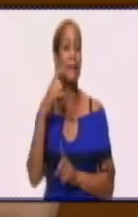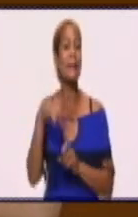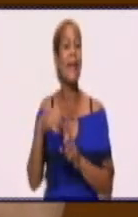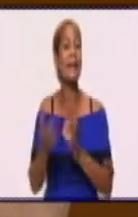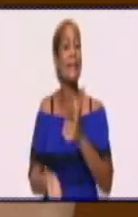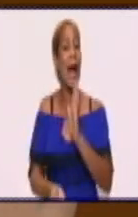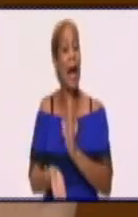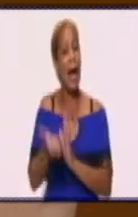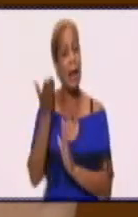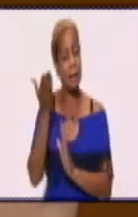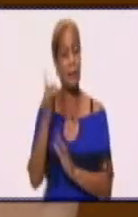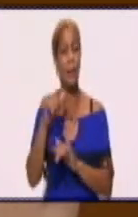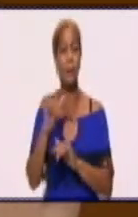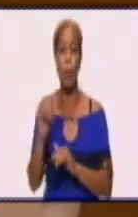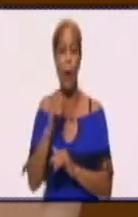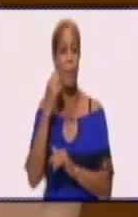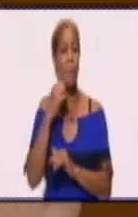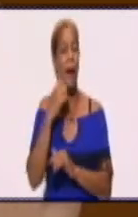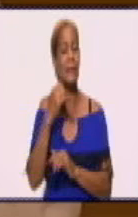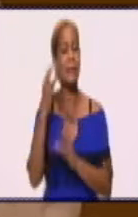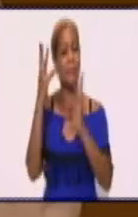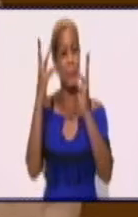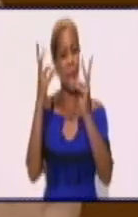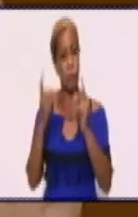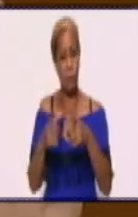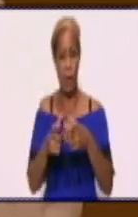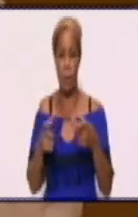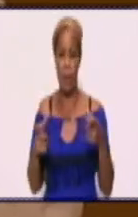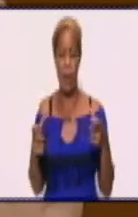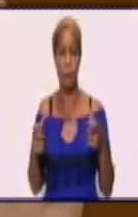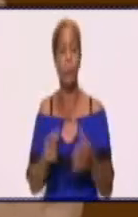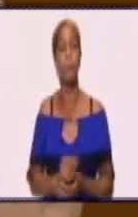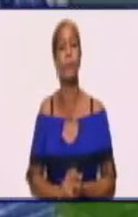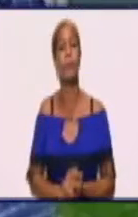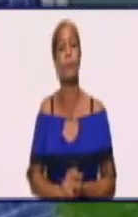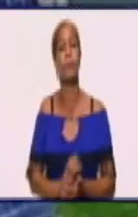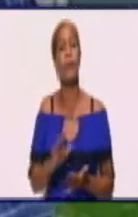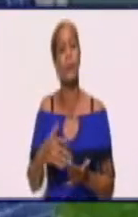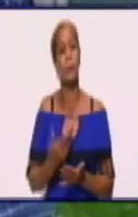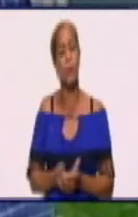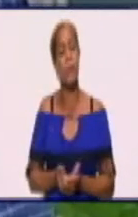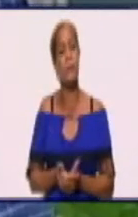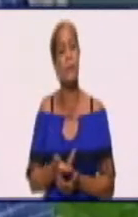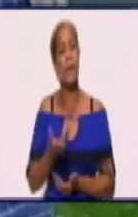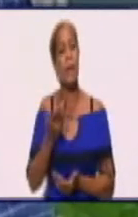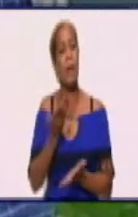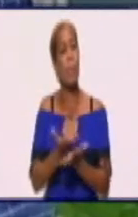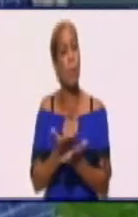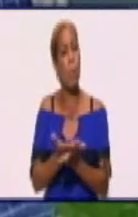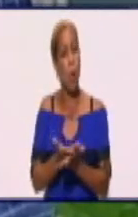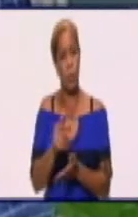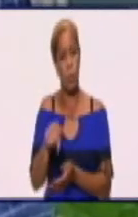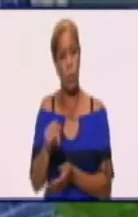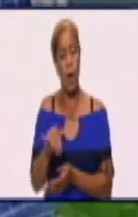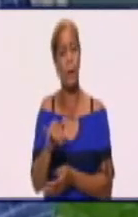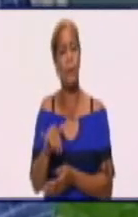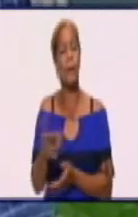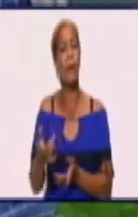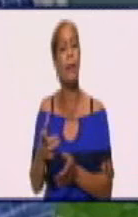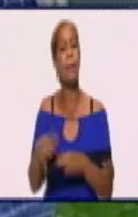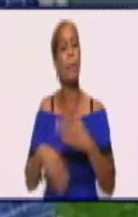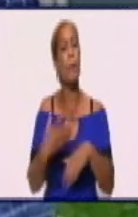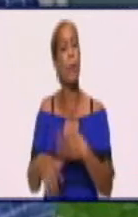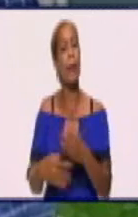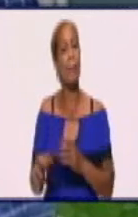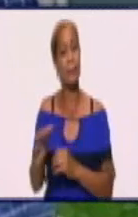un mayor número de reporte de casos en los últimos 15 días. Doctora, le propongo detenernos aquí en el caso de los municipios y